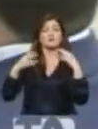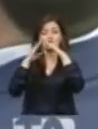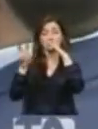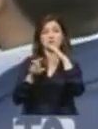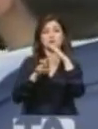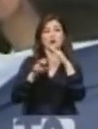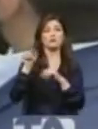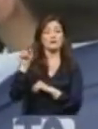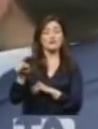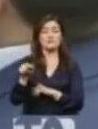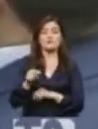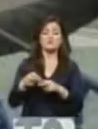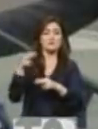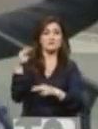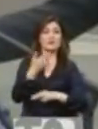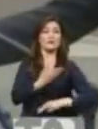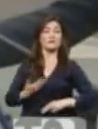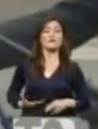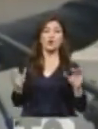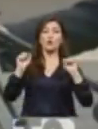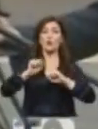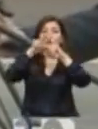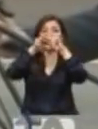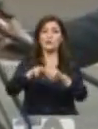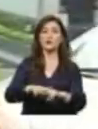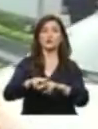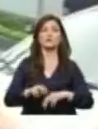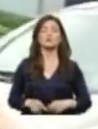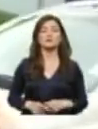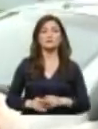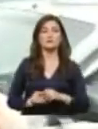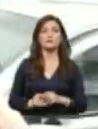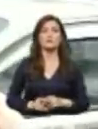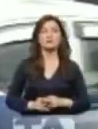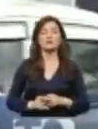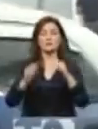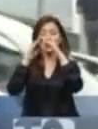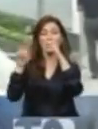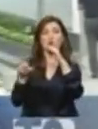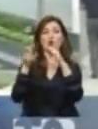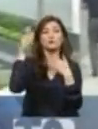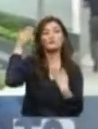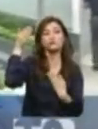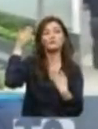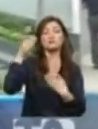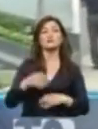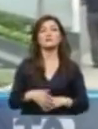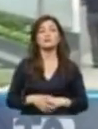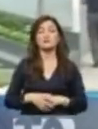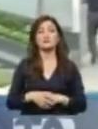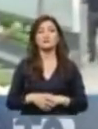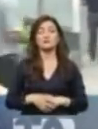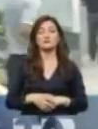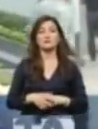Para Gagliardo, el expresidente se anticipa a una posible revisión de medidas. Al hacer un asilado político, ahí quizás ya